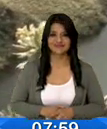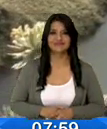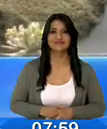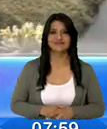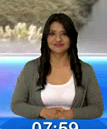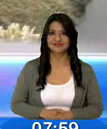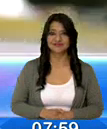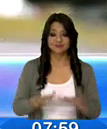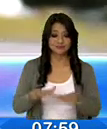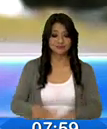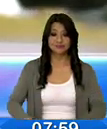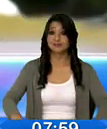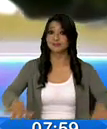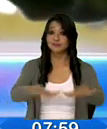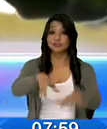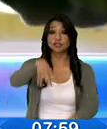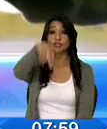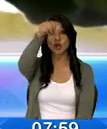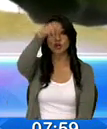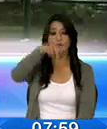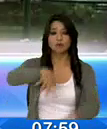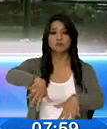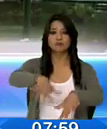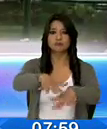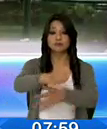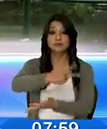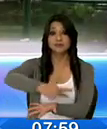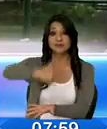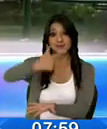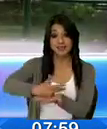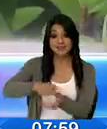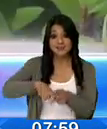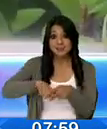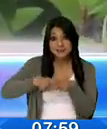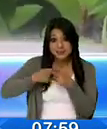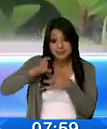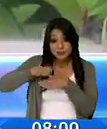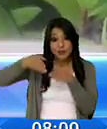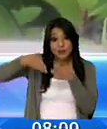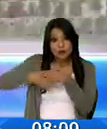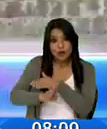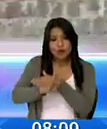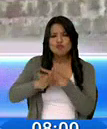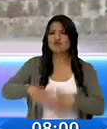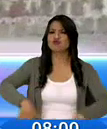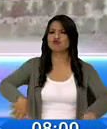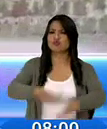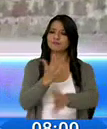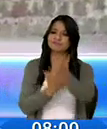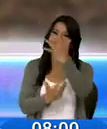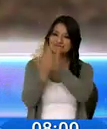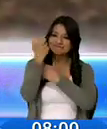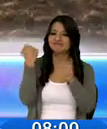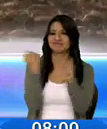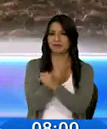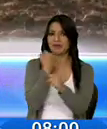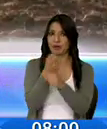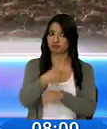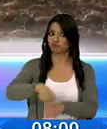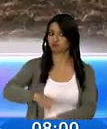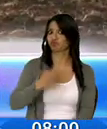Conocida como la Centinela del Norte, el Carchi, donde comienza el Ecuador, es una tierra con amplia historia, trabajo y